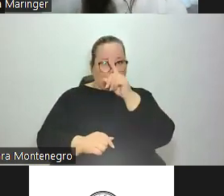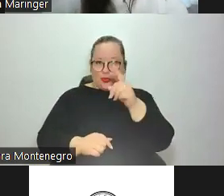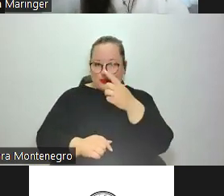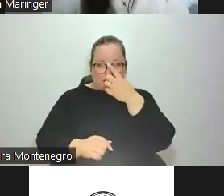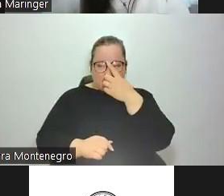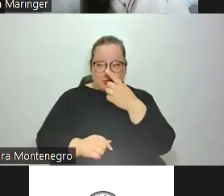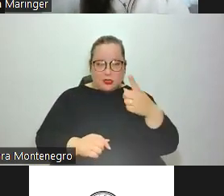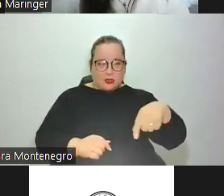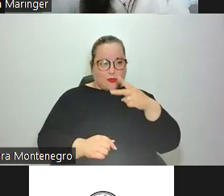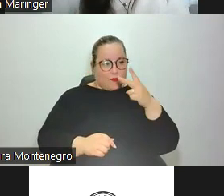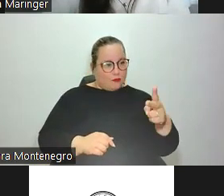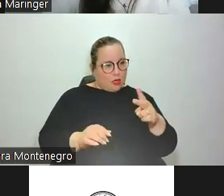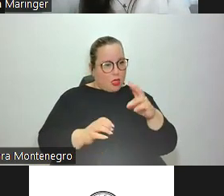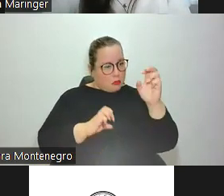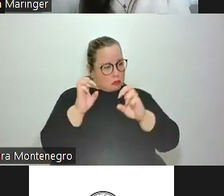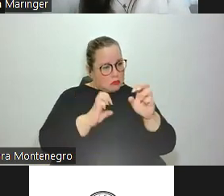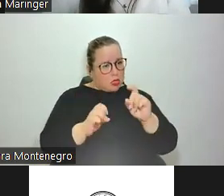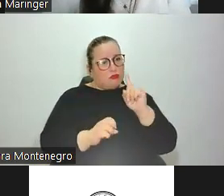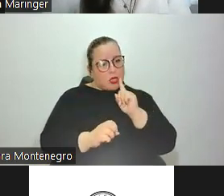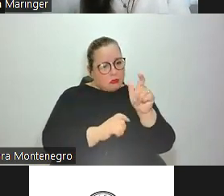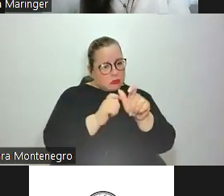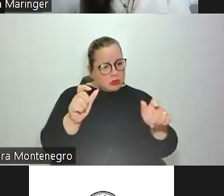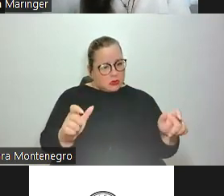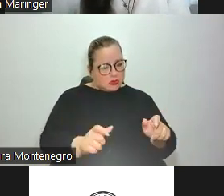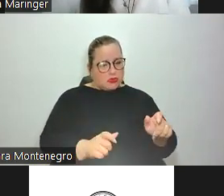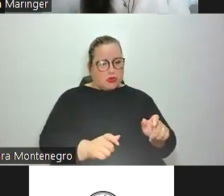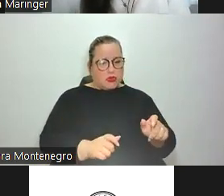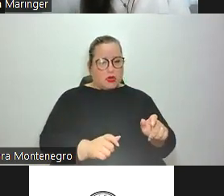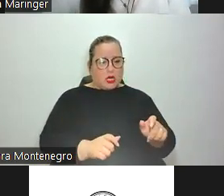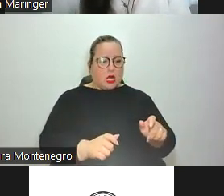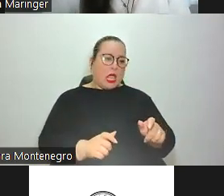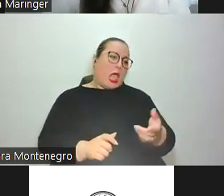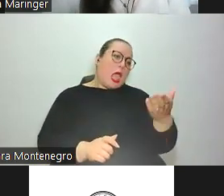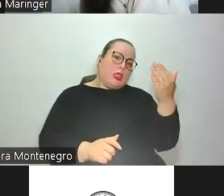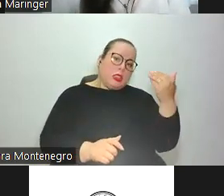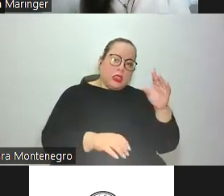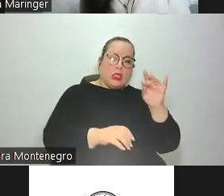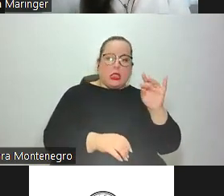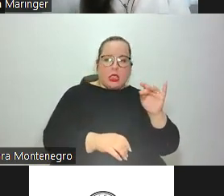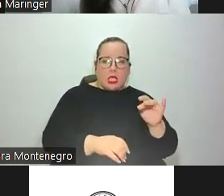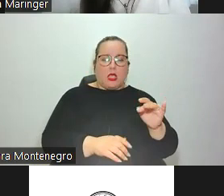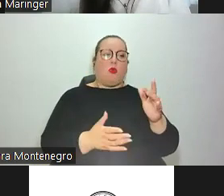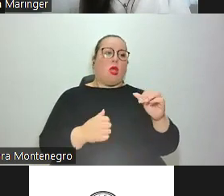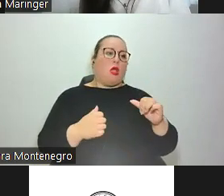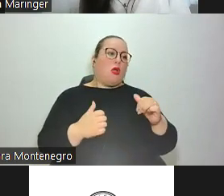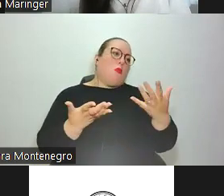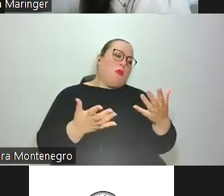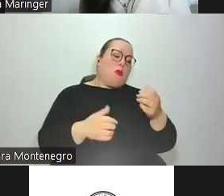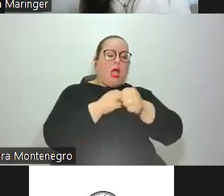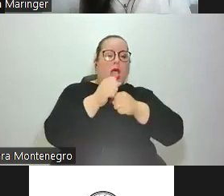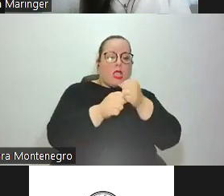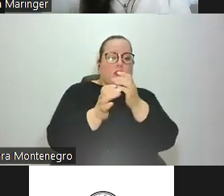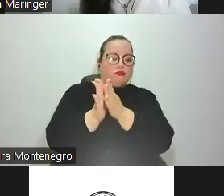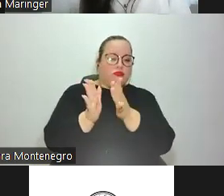a una organización y hay personas de generaciones como baby boomers, hay generaciones centennial, millennial, todos